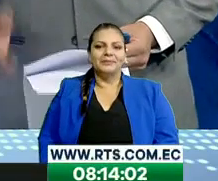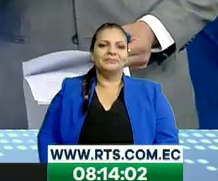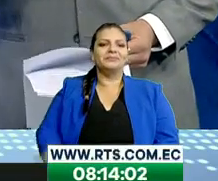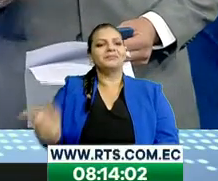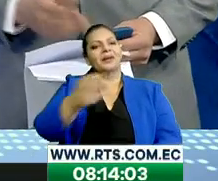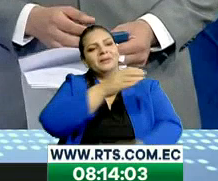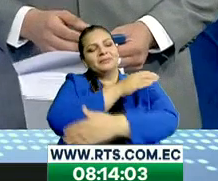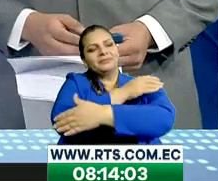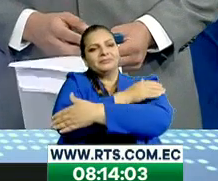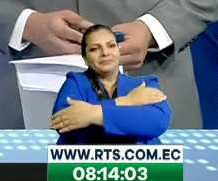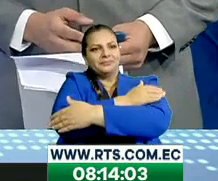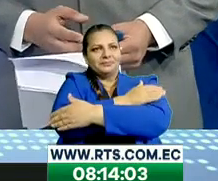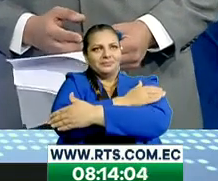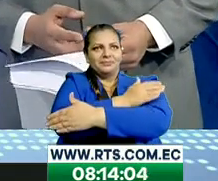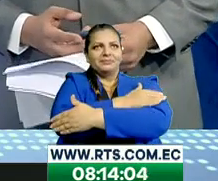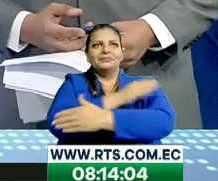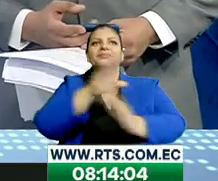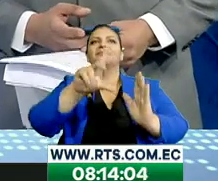aquí